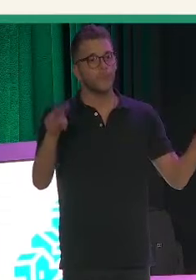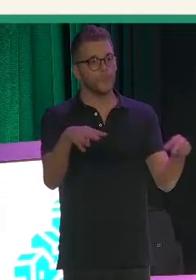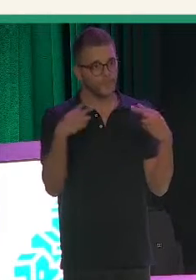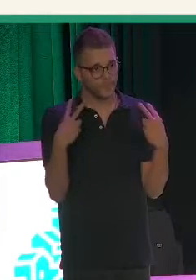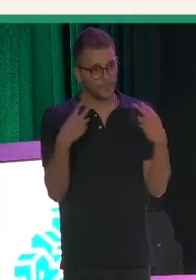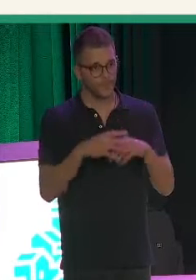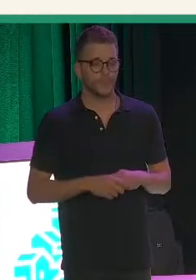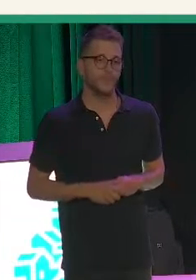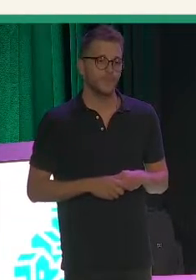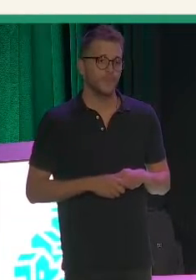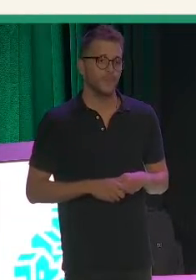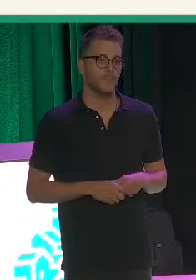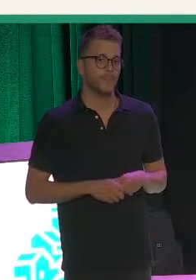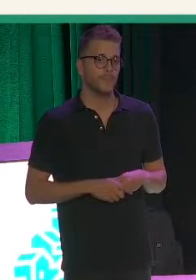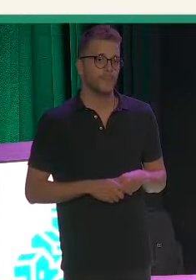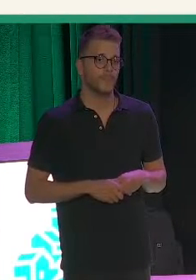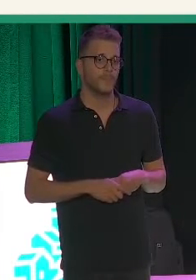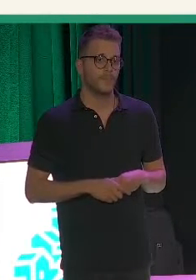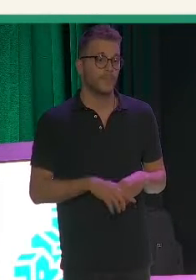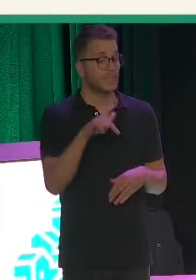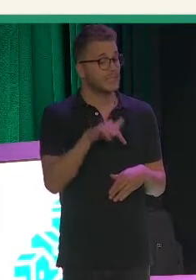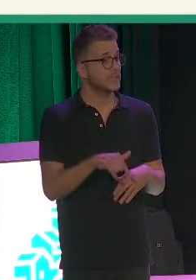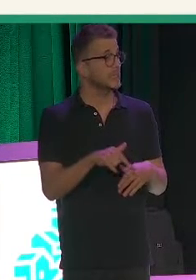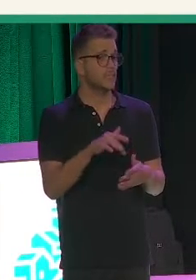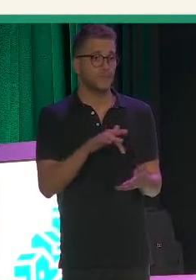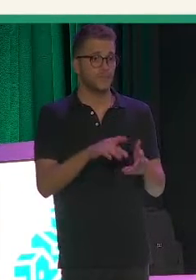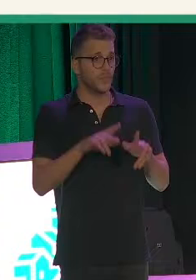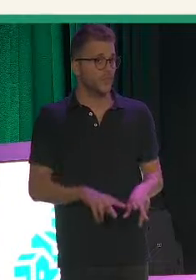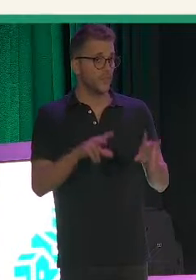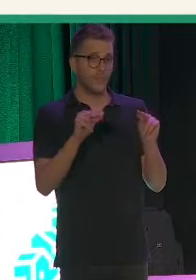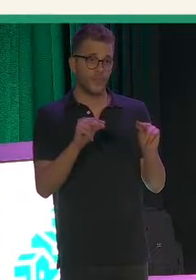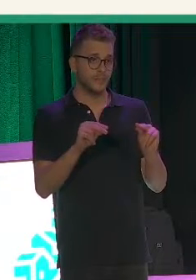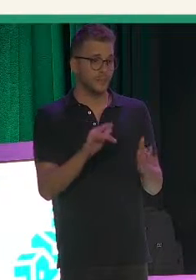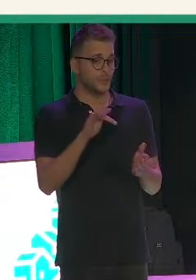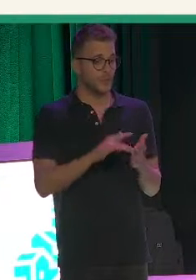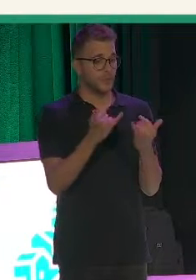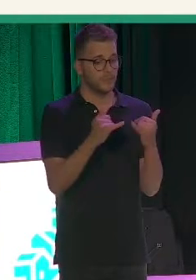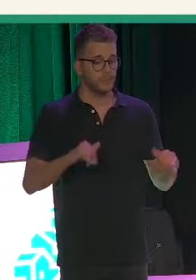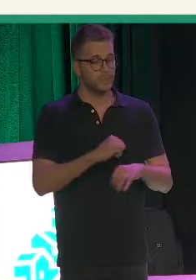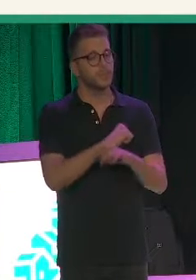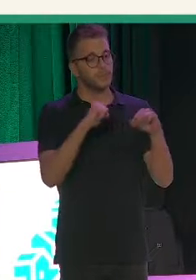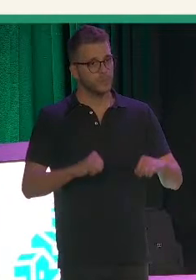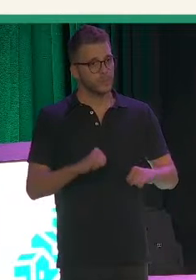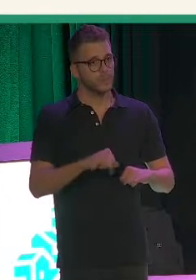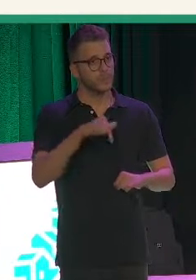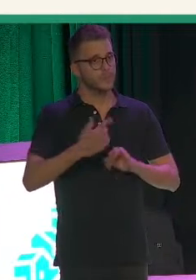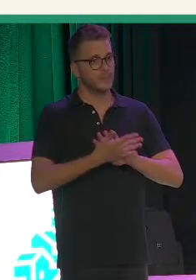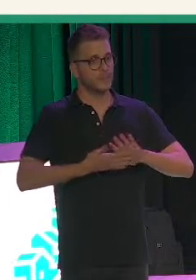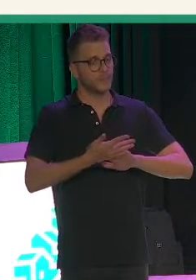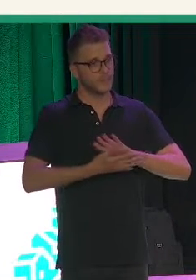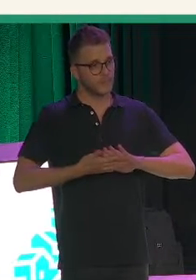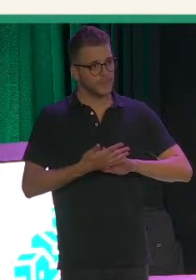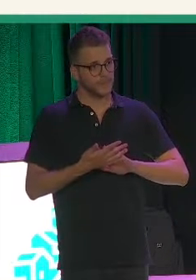y digitales. Es el broche final, yo creo, Manuel, a este evento consolidado que hablábamos esta mañana. Yo creo que este